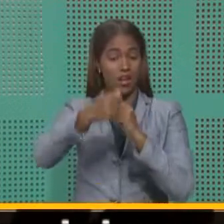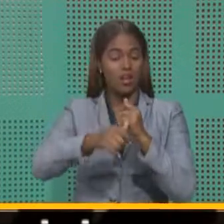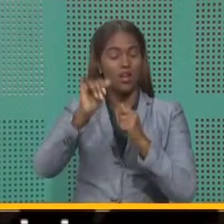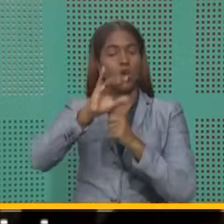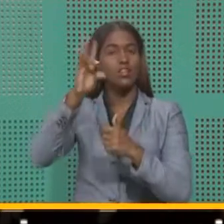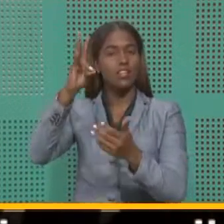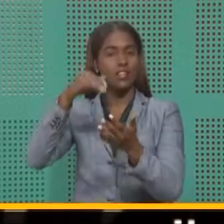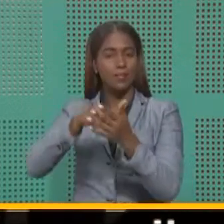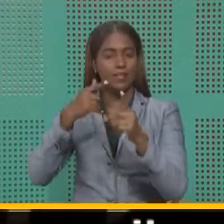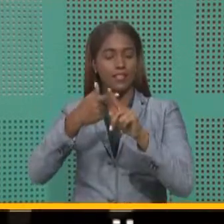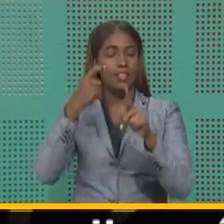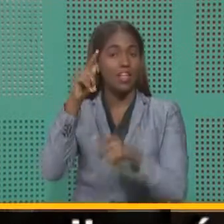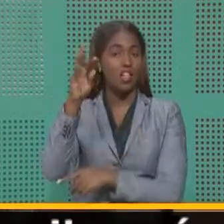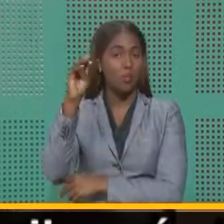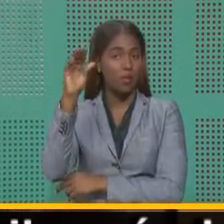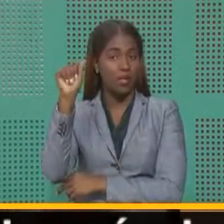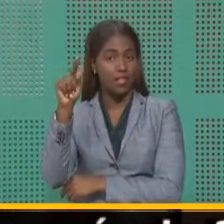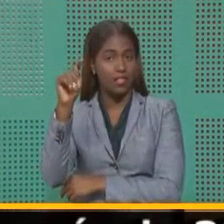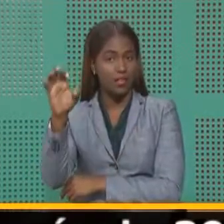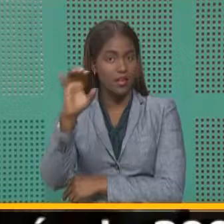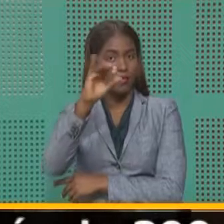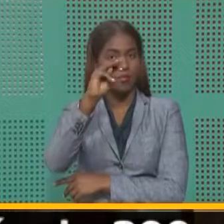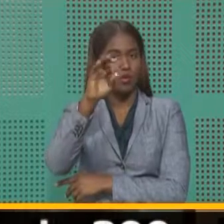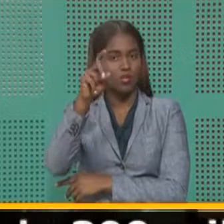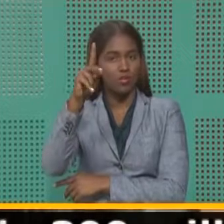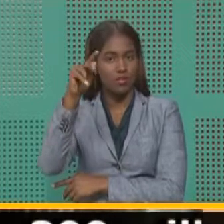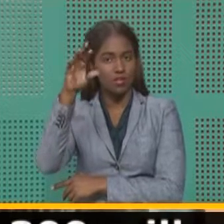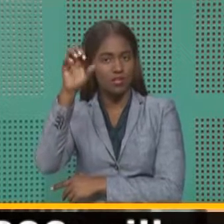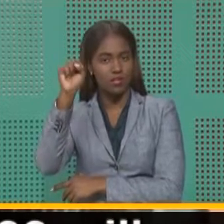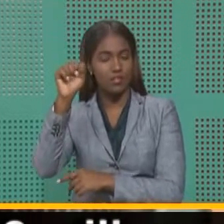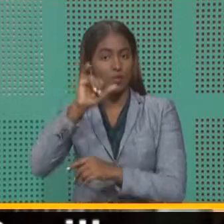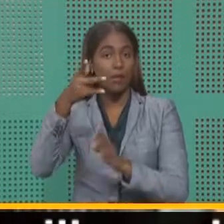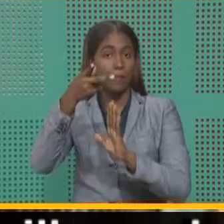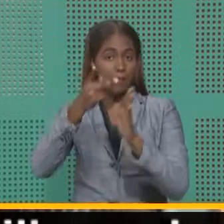7 mil de tomate molondrones y plátano